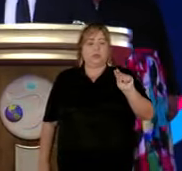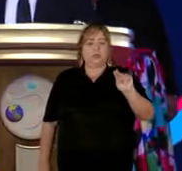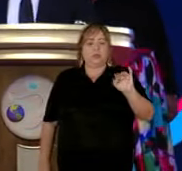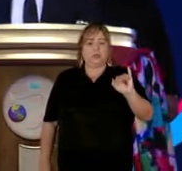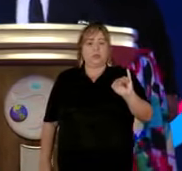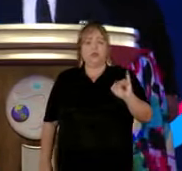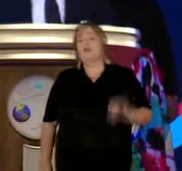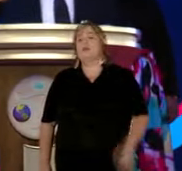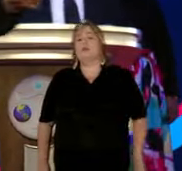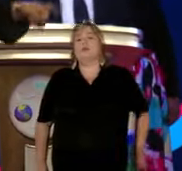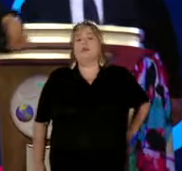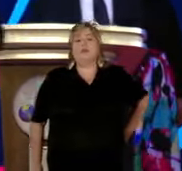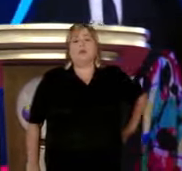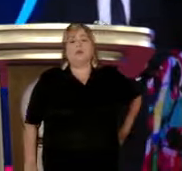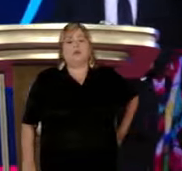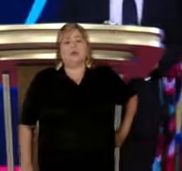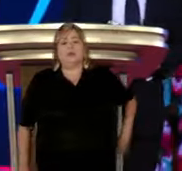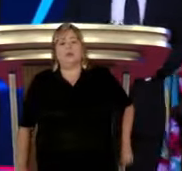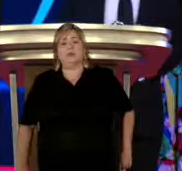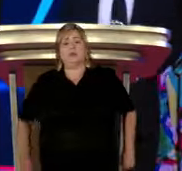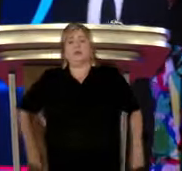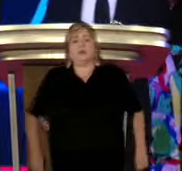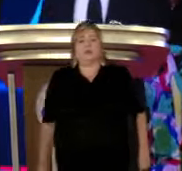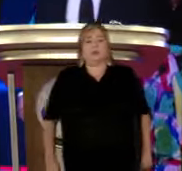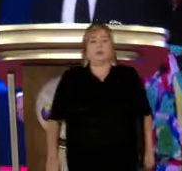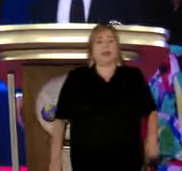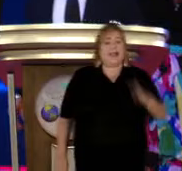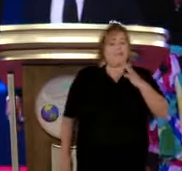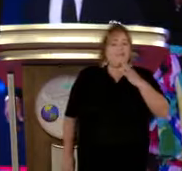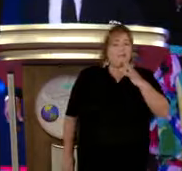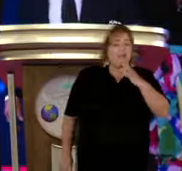Ora masanda. Hay una palabra que le vas a dar a ese joven.